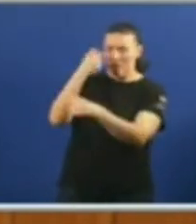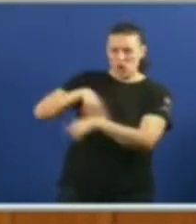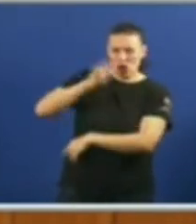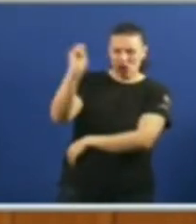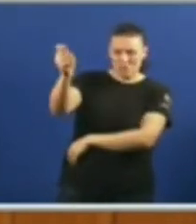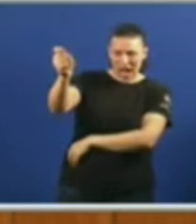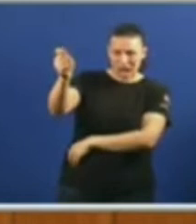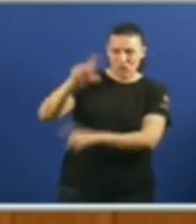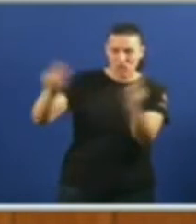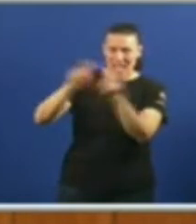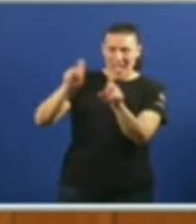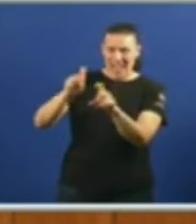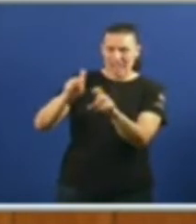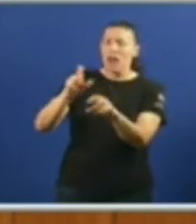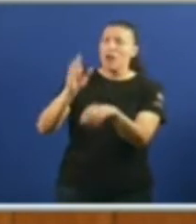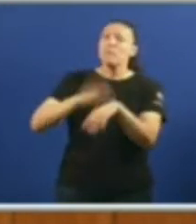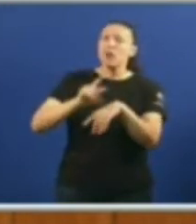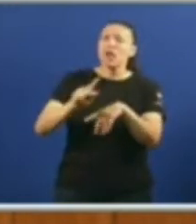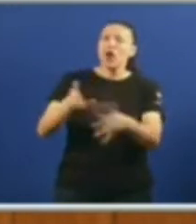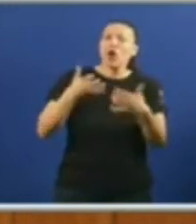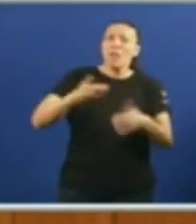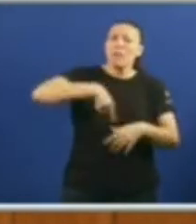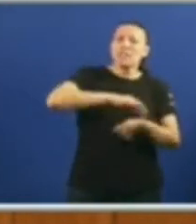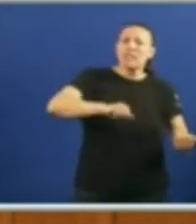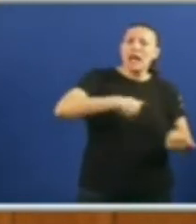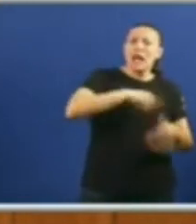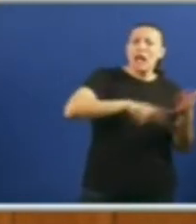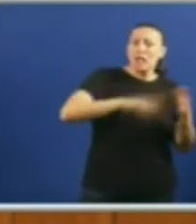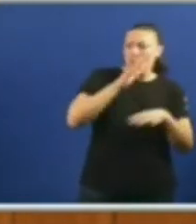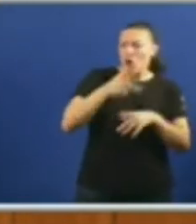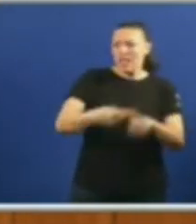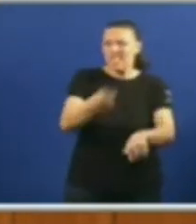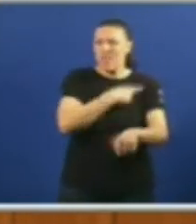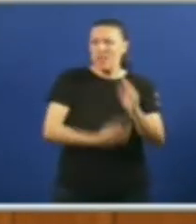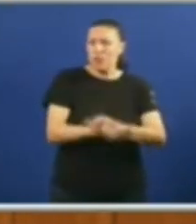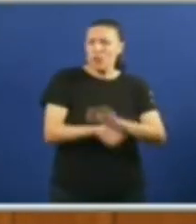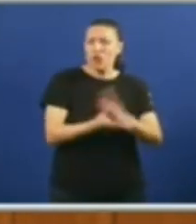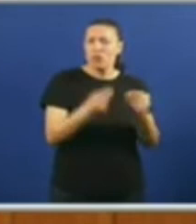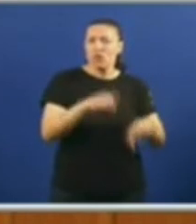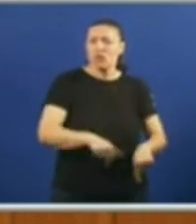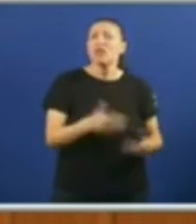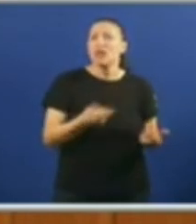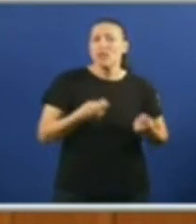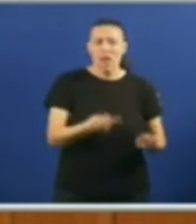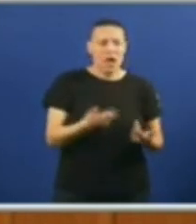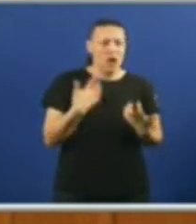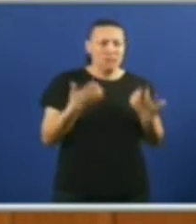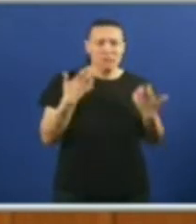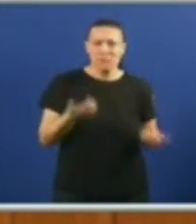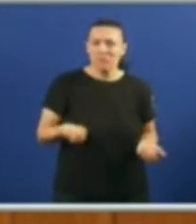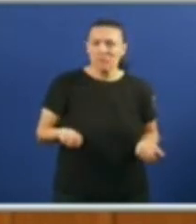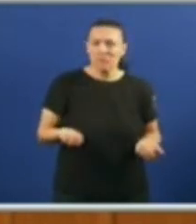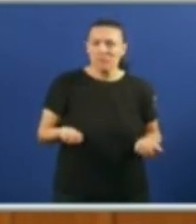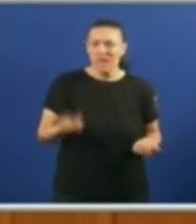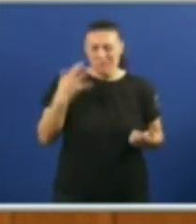nas peaxes non se vai poder compensar a Galiza por a súa situación de excedentaria e que teñamos nun país que ten tantos problemas